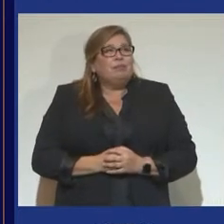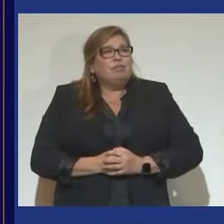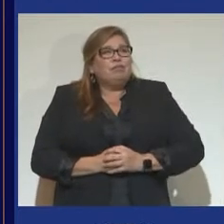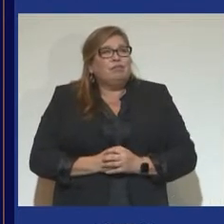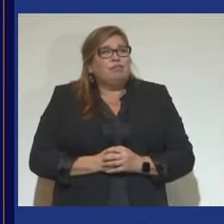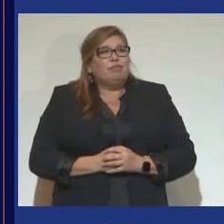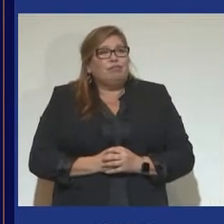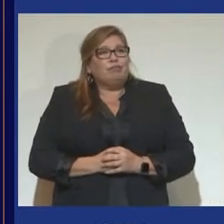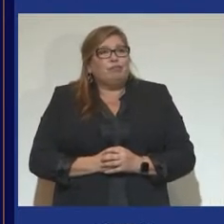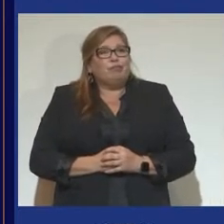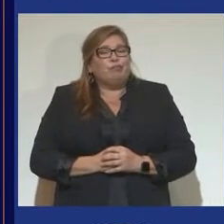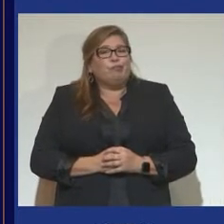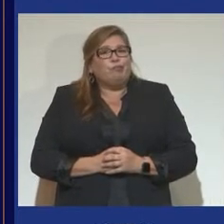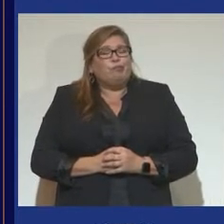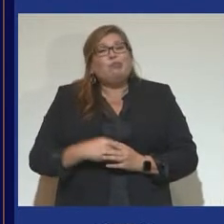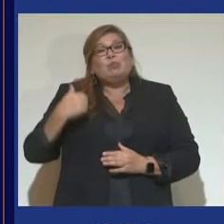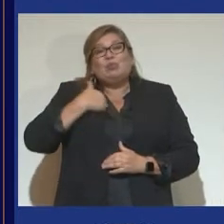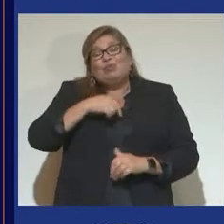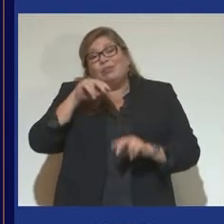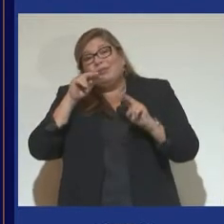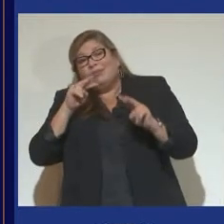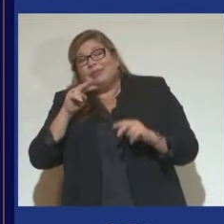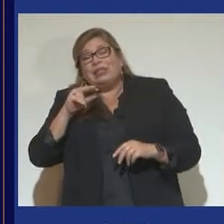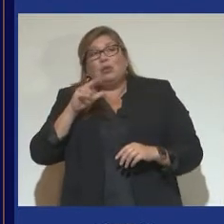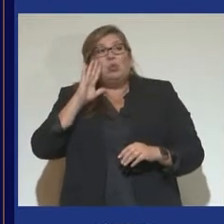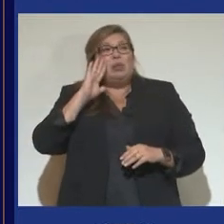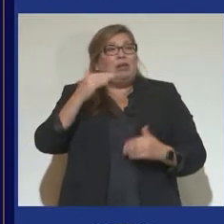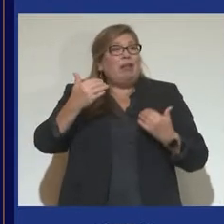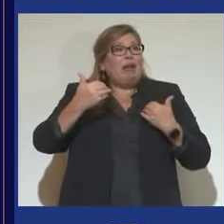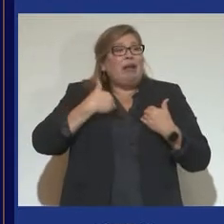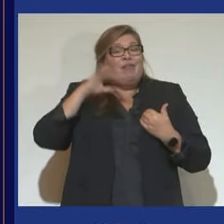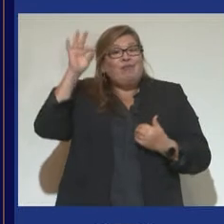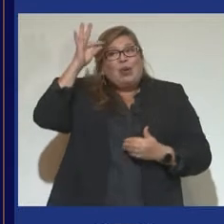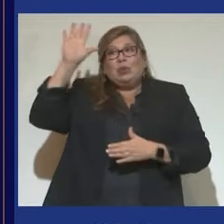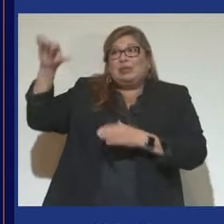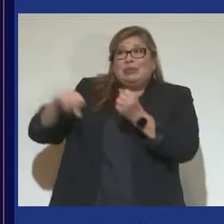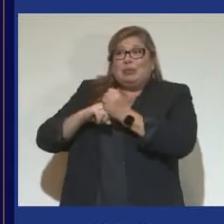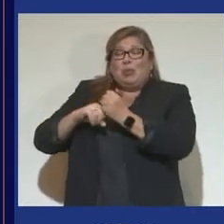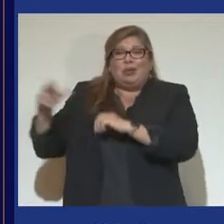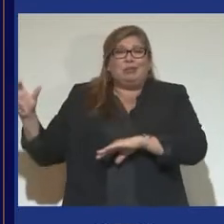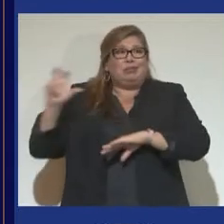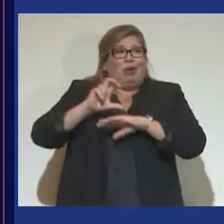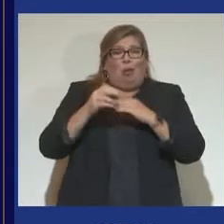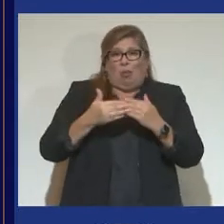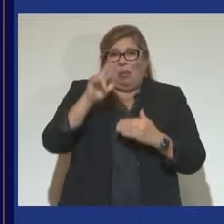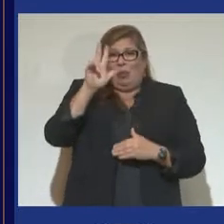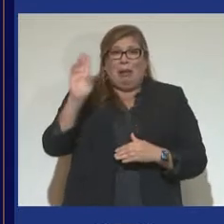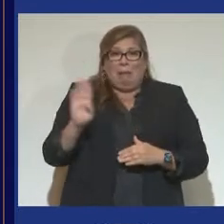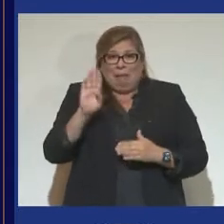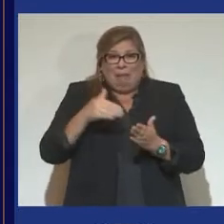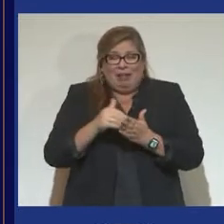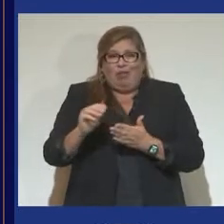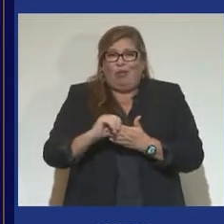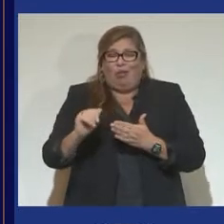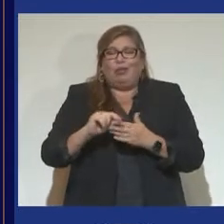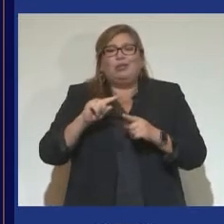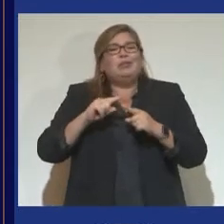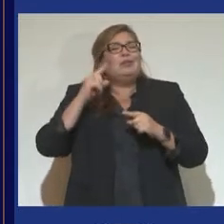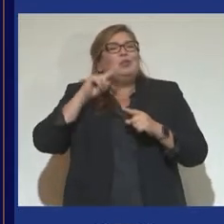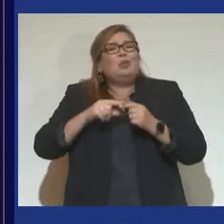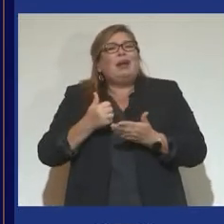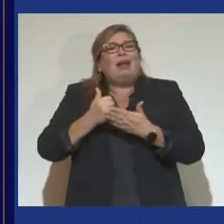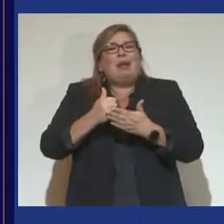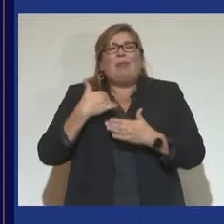de torres los recursos que esperamos recibir del gobierno federal 2.9 mil millones de dólares para carreteras para